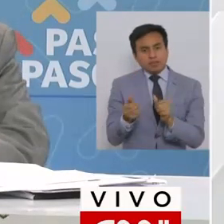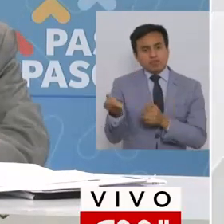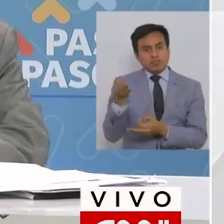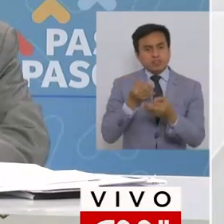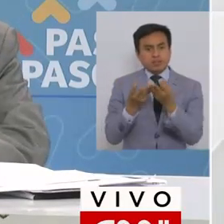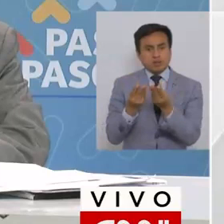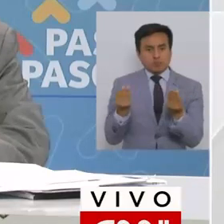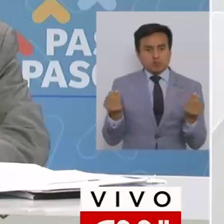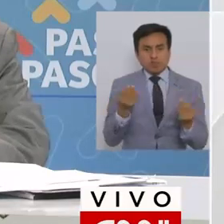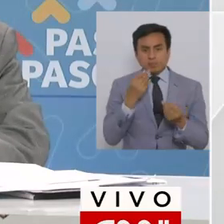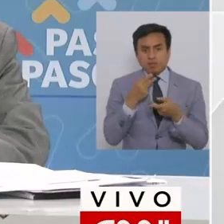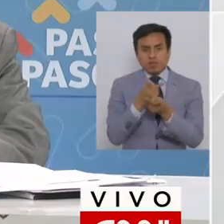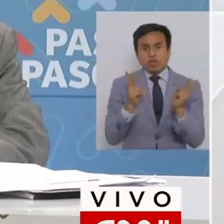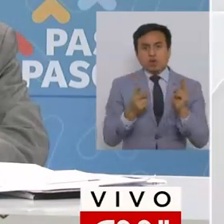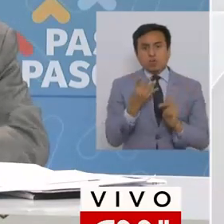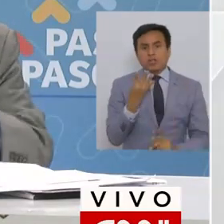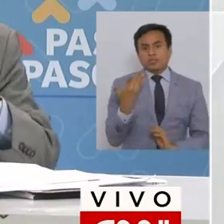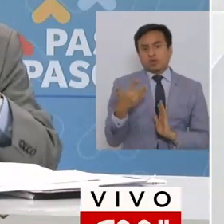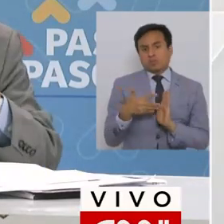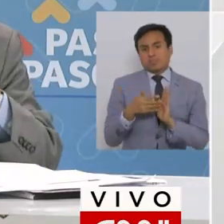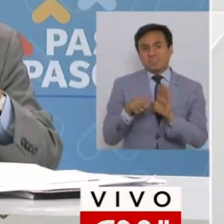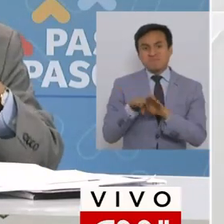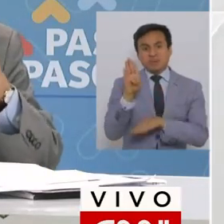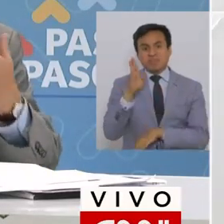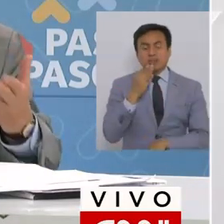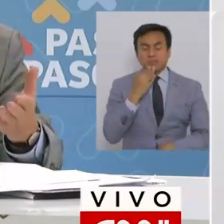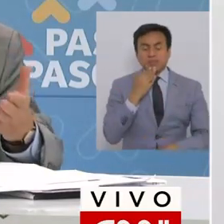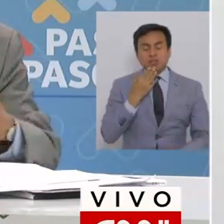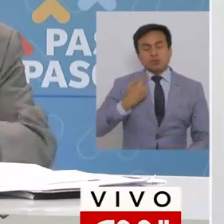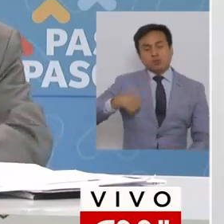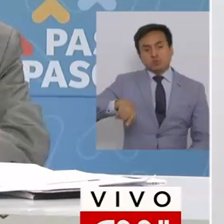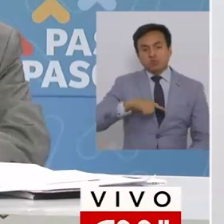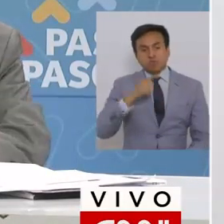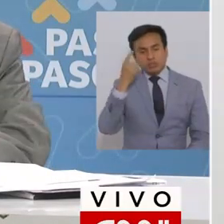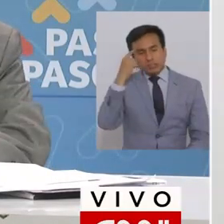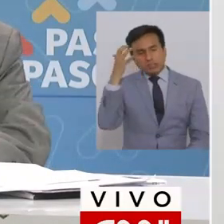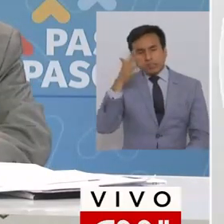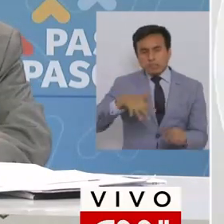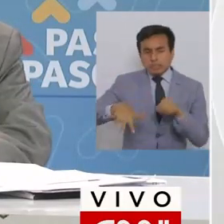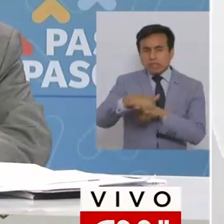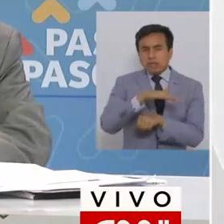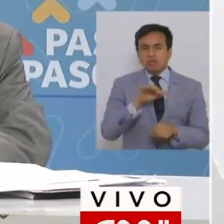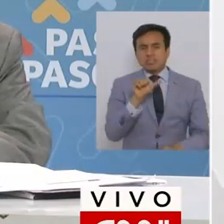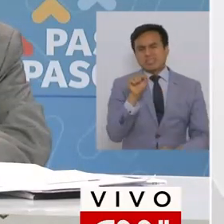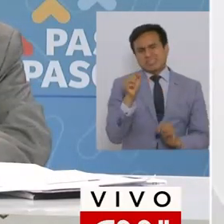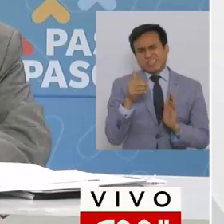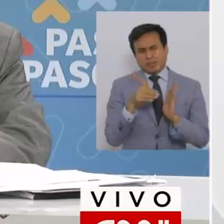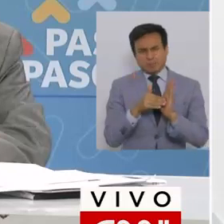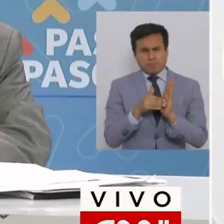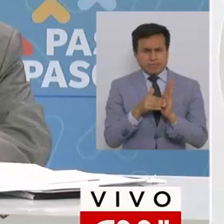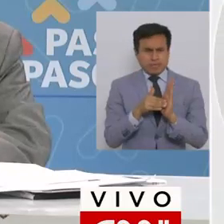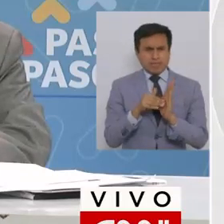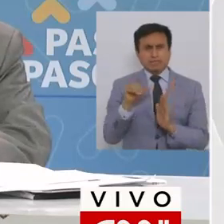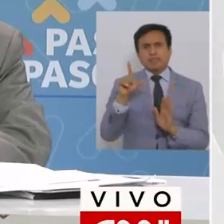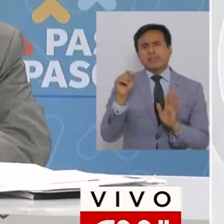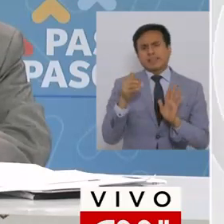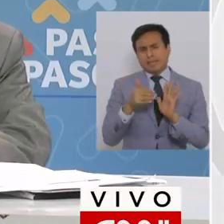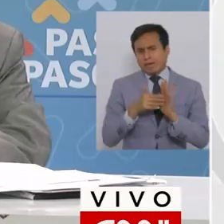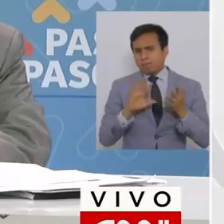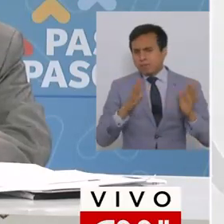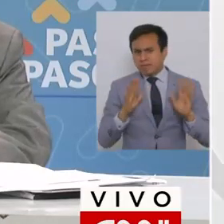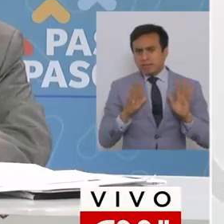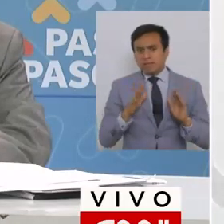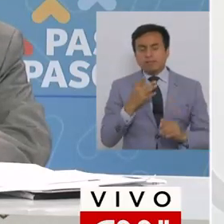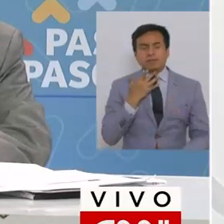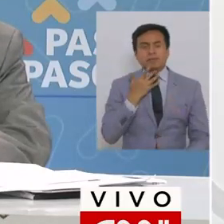incluso anunciaron más de 45.000 y nosotros mismos nos pusimos en un escenario de entre 60.000 y 70.000 casos.